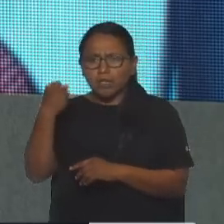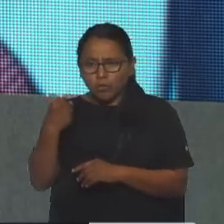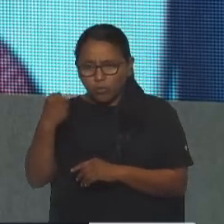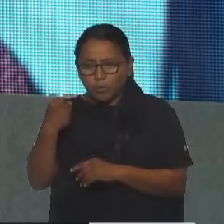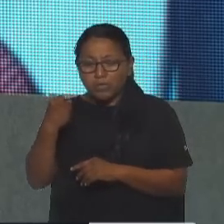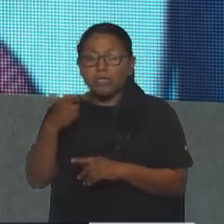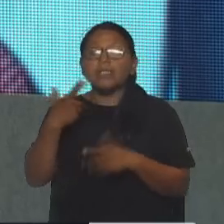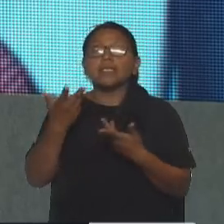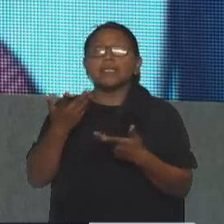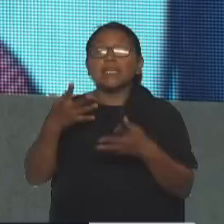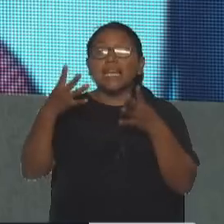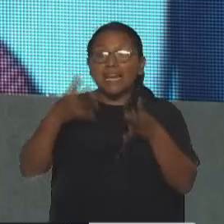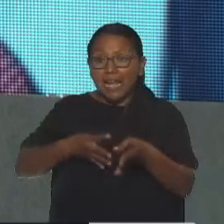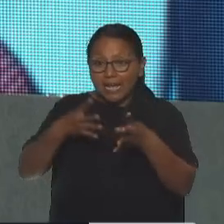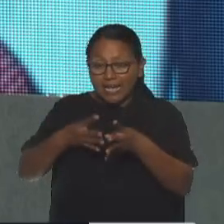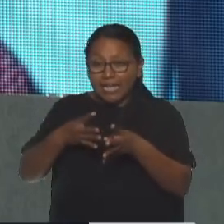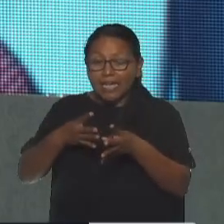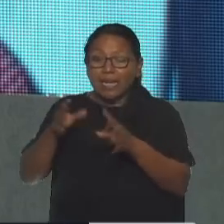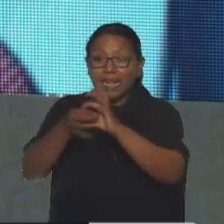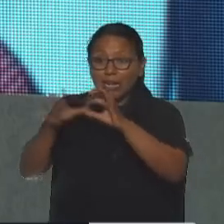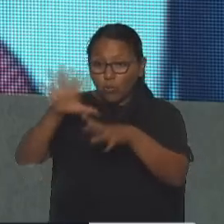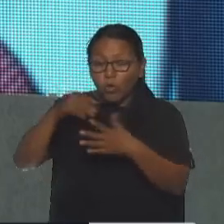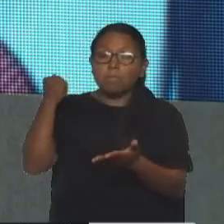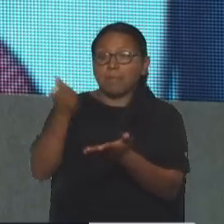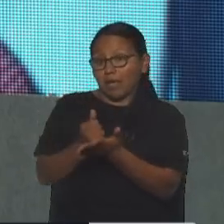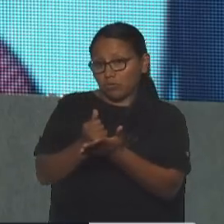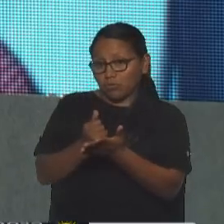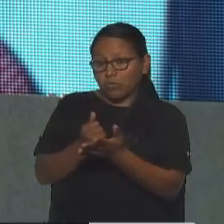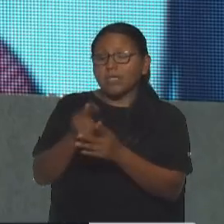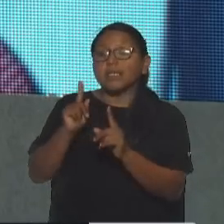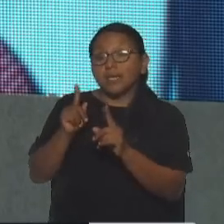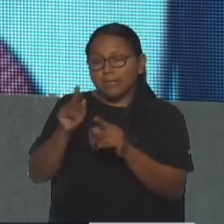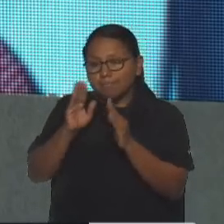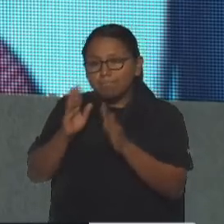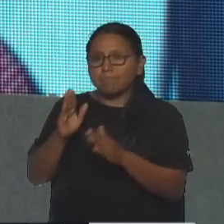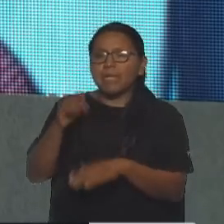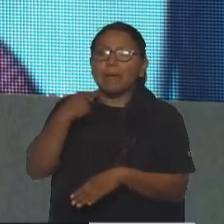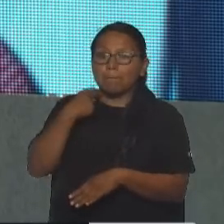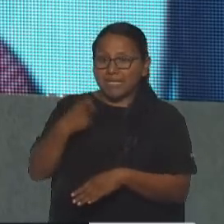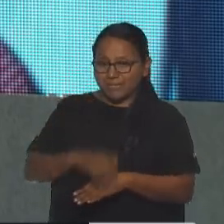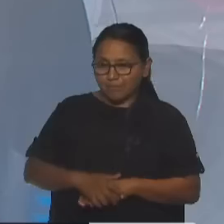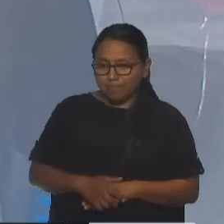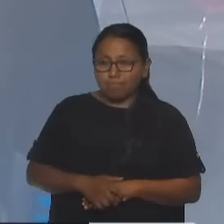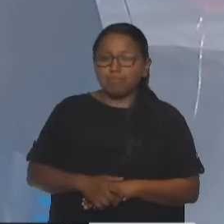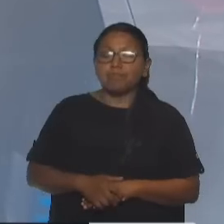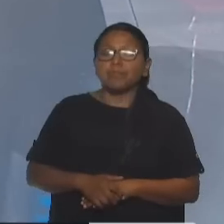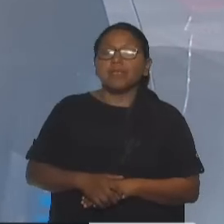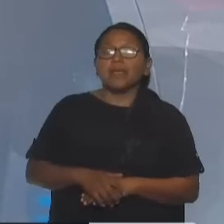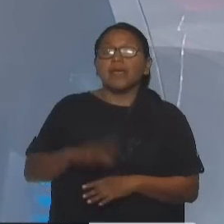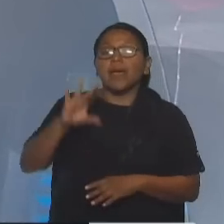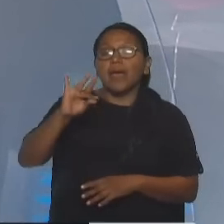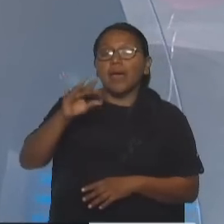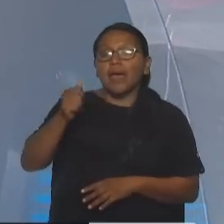y el impacto de la guerra en Europa y particularmente en España. Por eso estamos saludando a David Blanco,